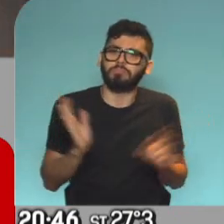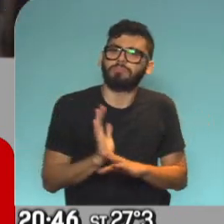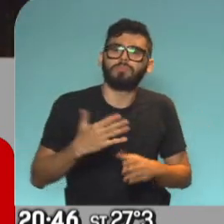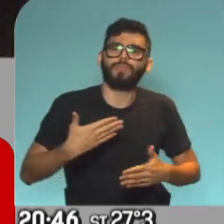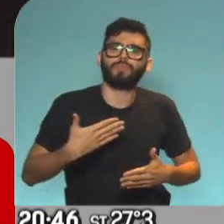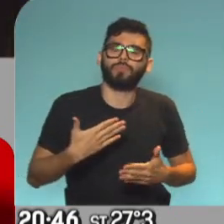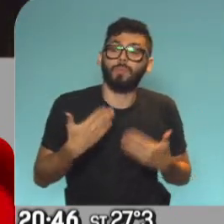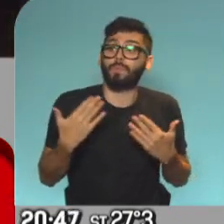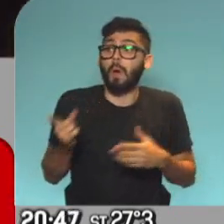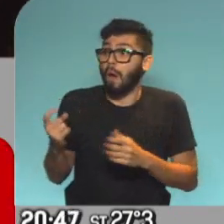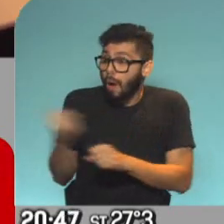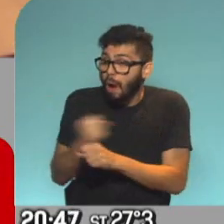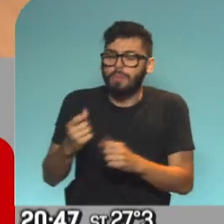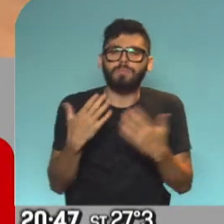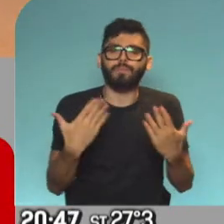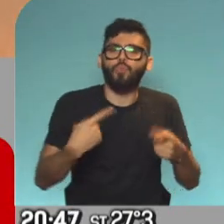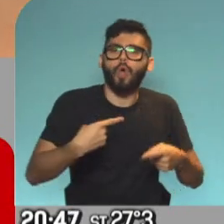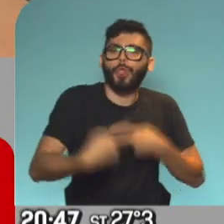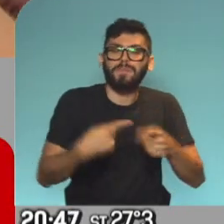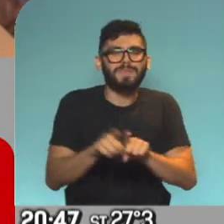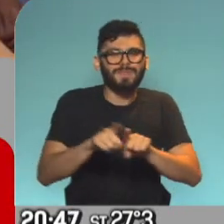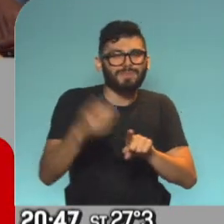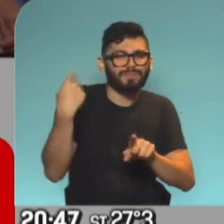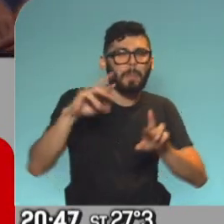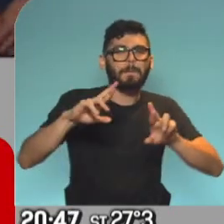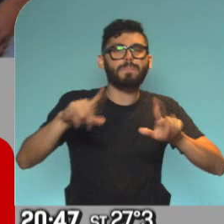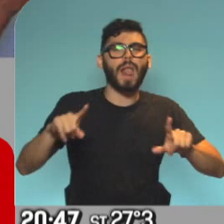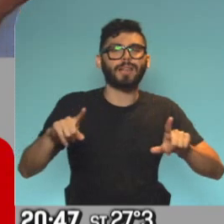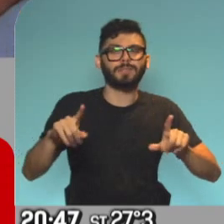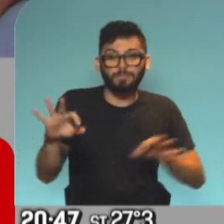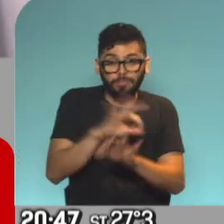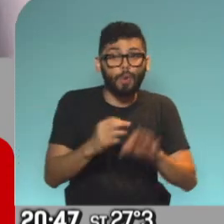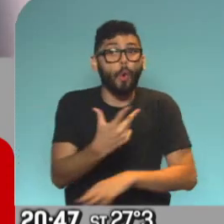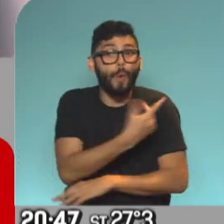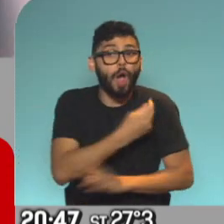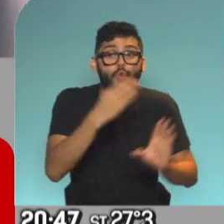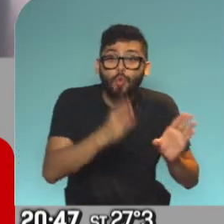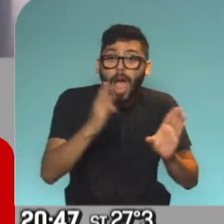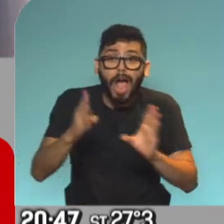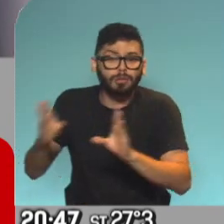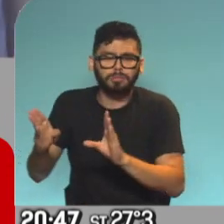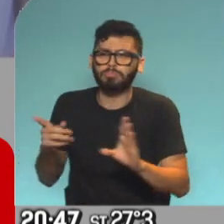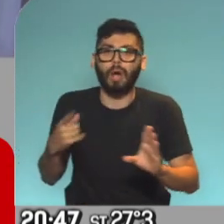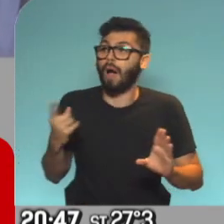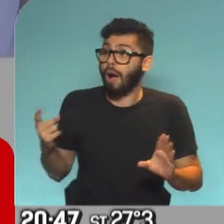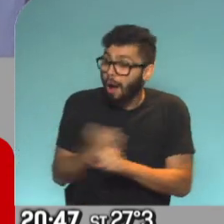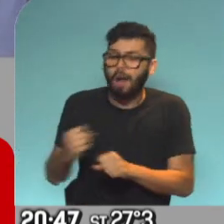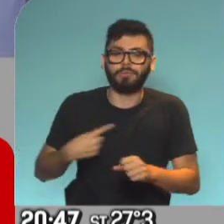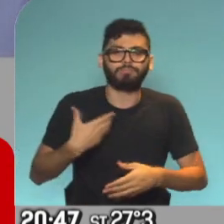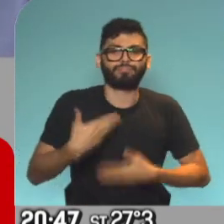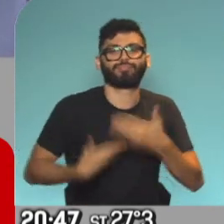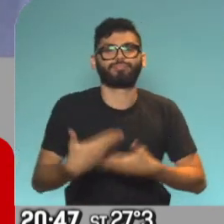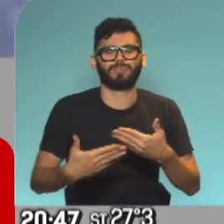continuar con lo que era la planificación original de nuestro programa de vacunación, que como lo dice el presidente, como también